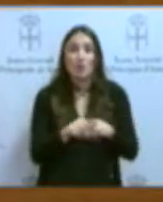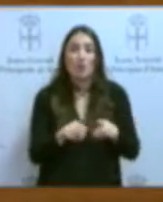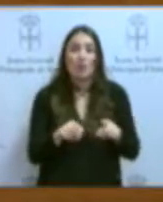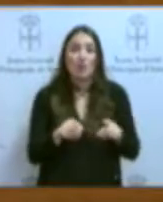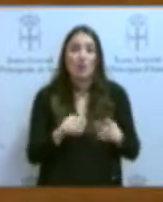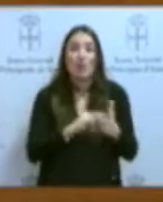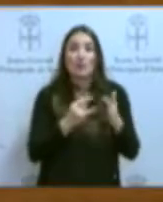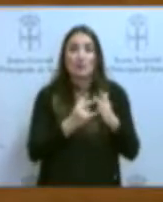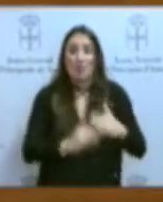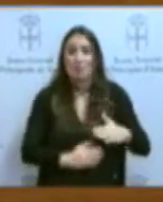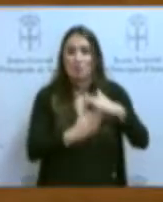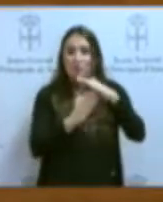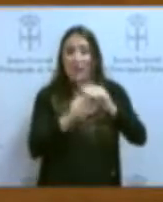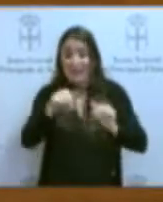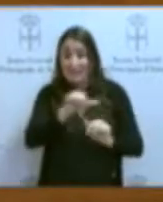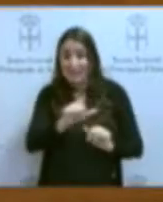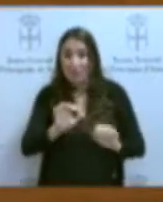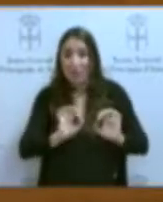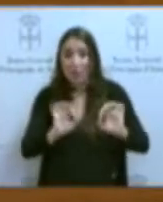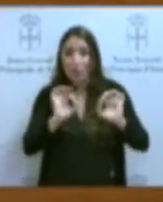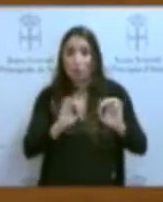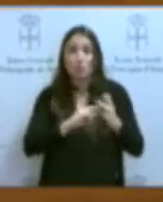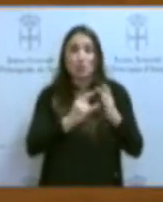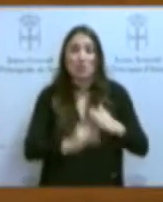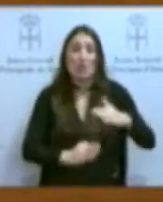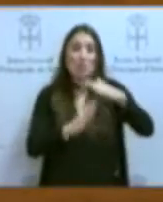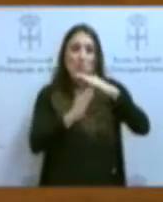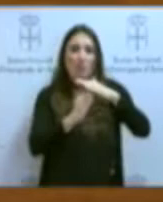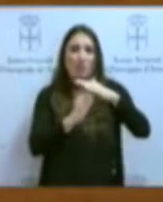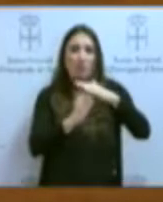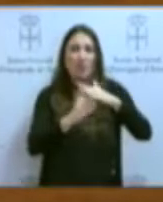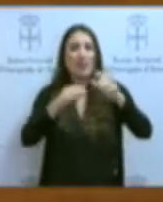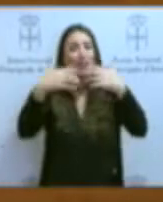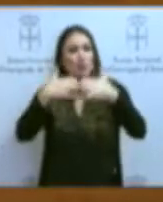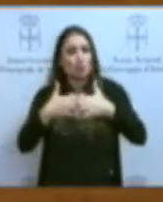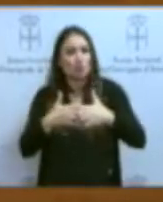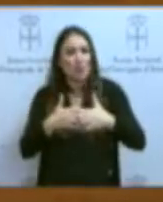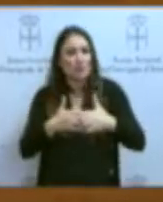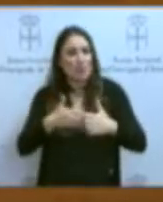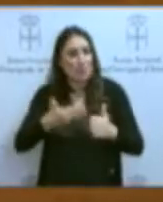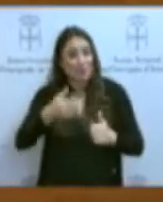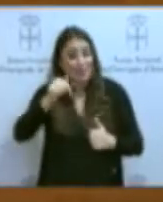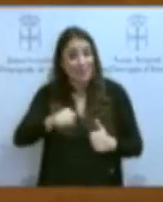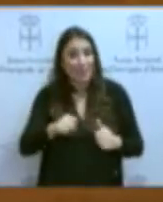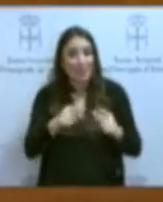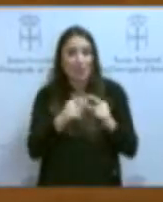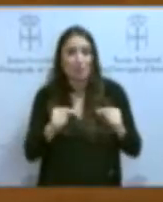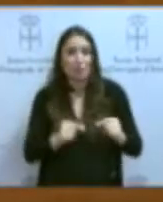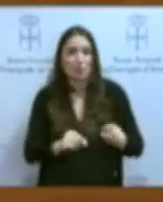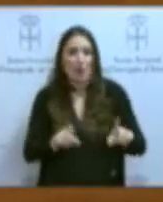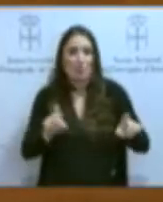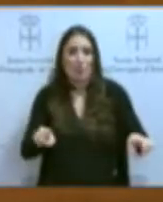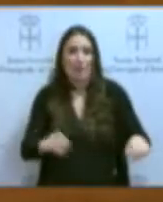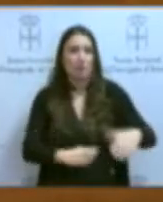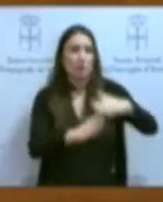interrumpibilidad. Esta misma semana se activaba el sistema de interrumpibilidad, varias grandes industrias de nuestra región paraban y no había ningún drama. Lo